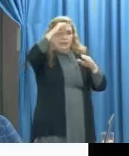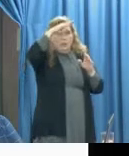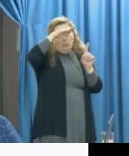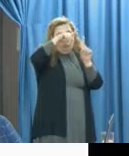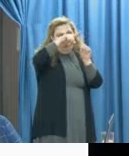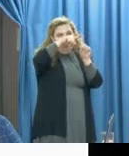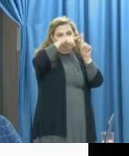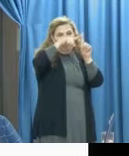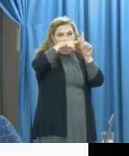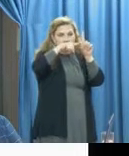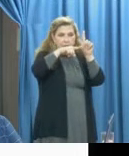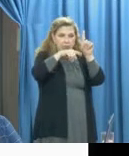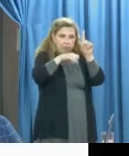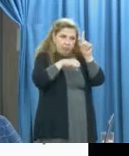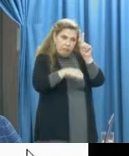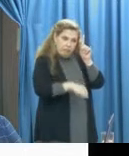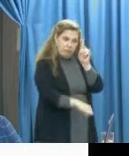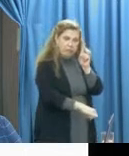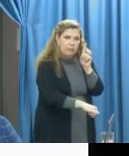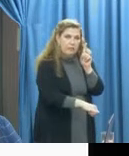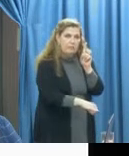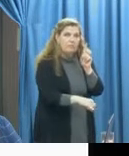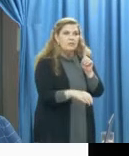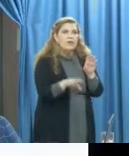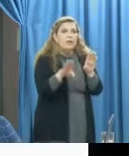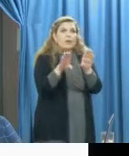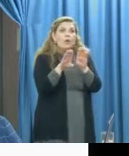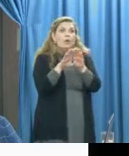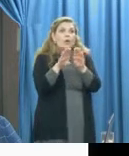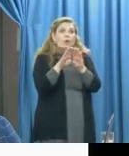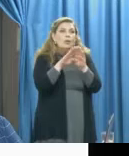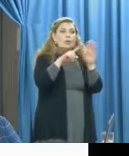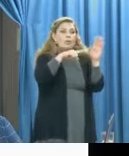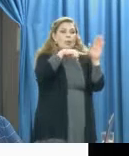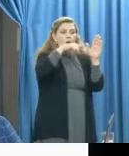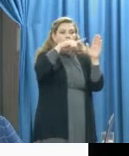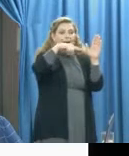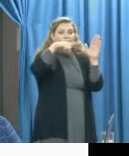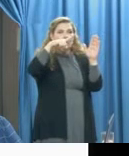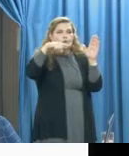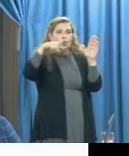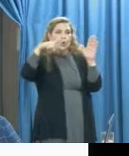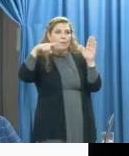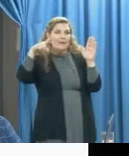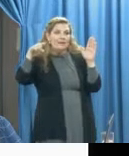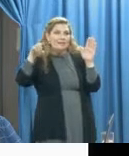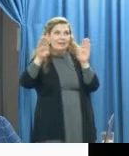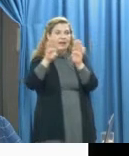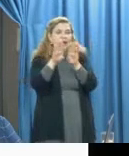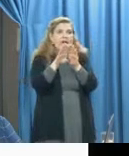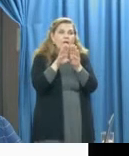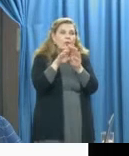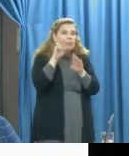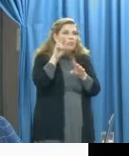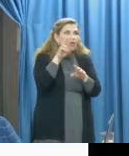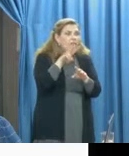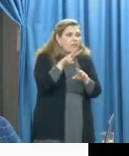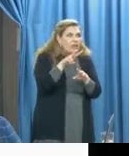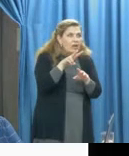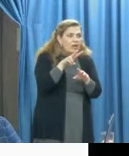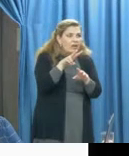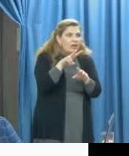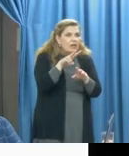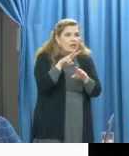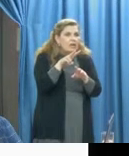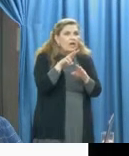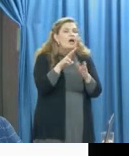severa, profunda. La configuración audiométrica, también las curvas audiométricas, a